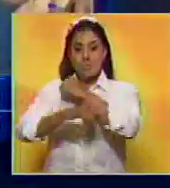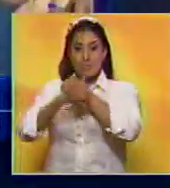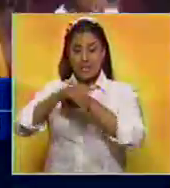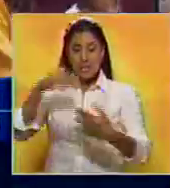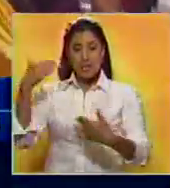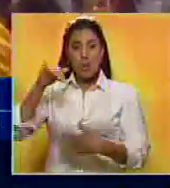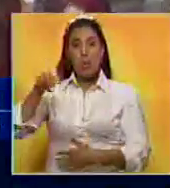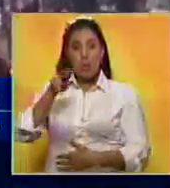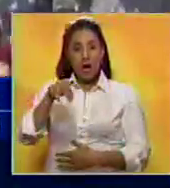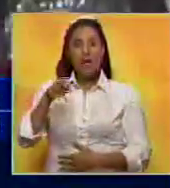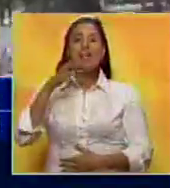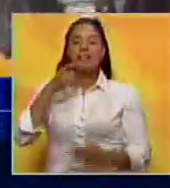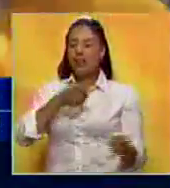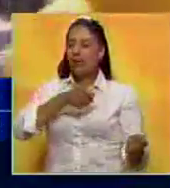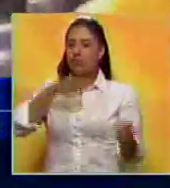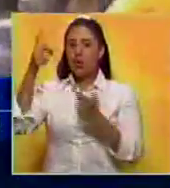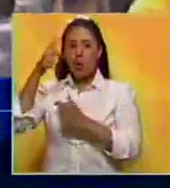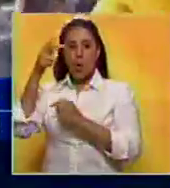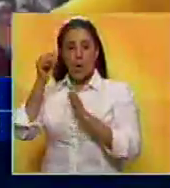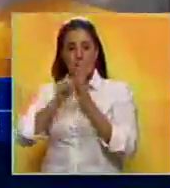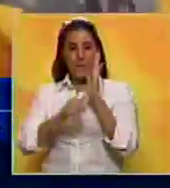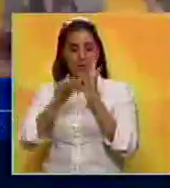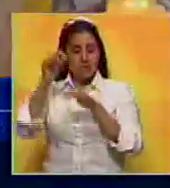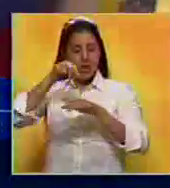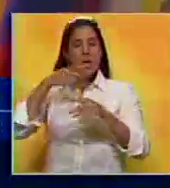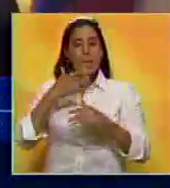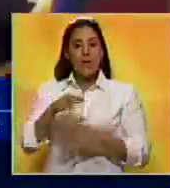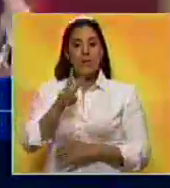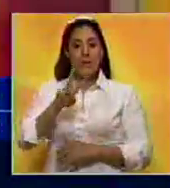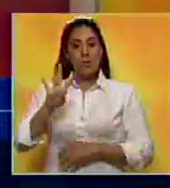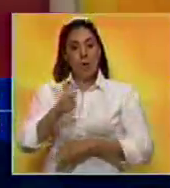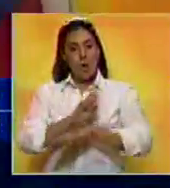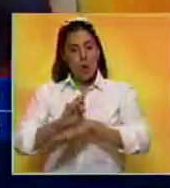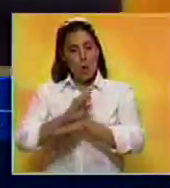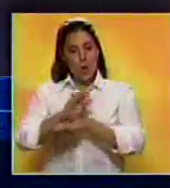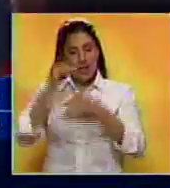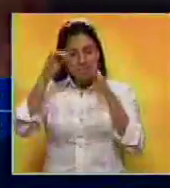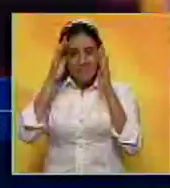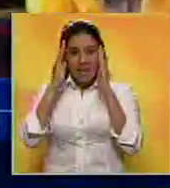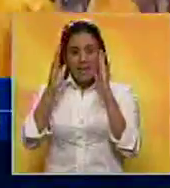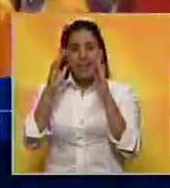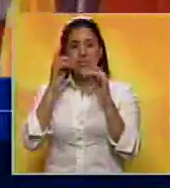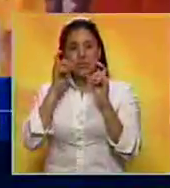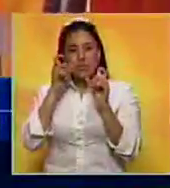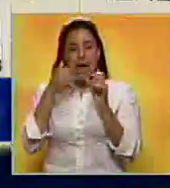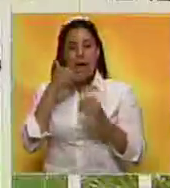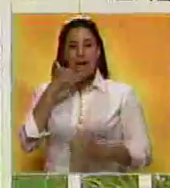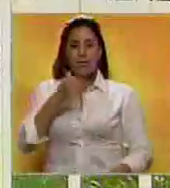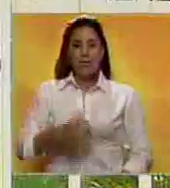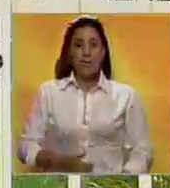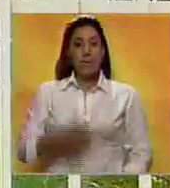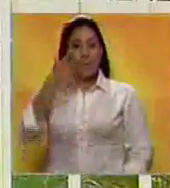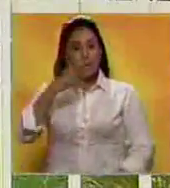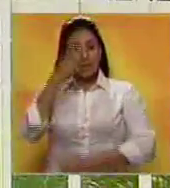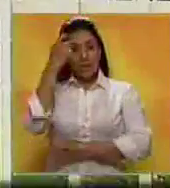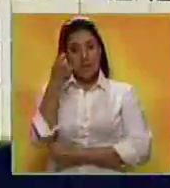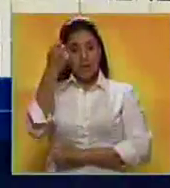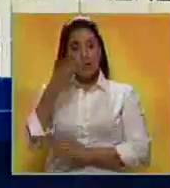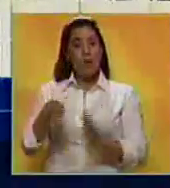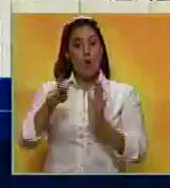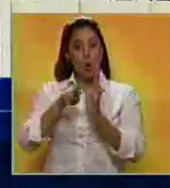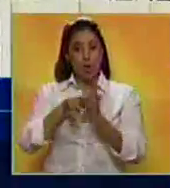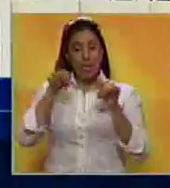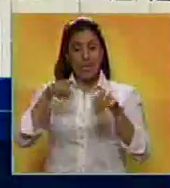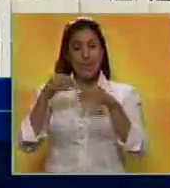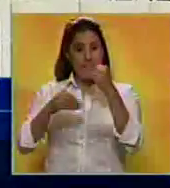Juan Requesens, fue sacado de quirófano y pasará las próximas 24 horas bajo observación. Los parlamentarios reiteraron